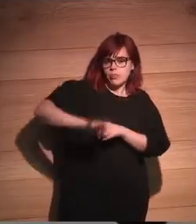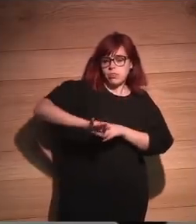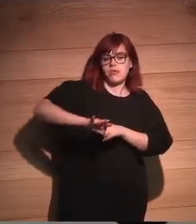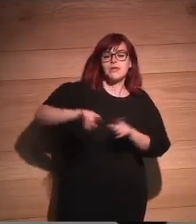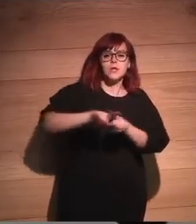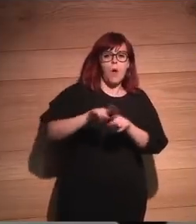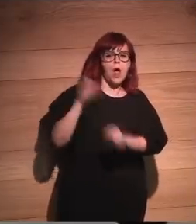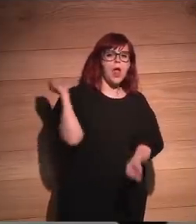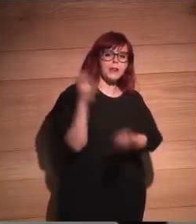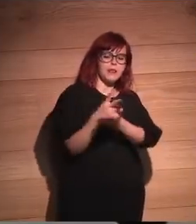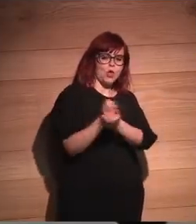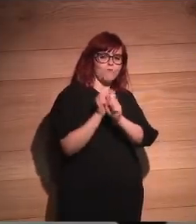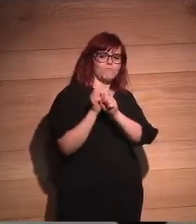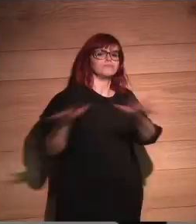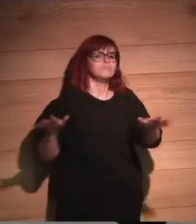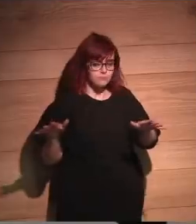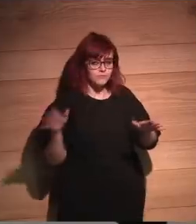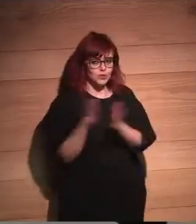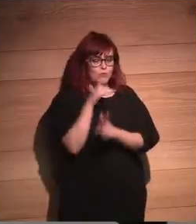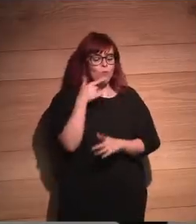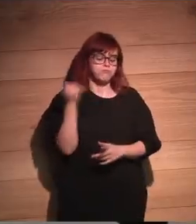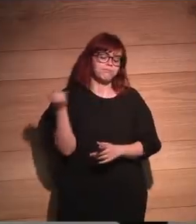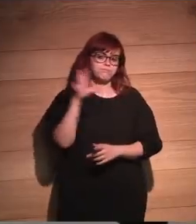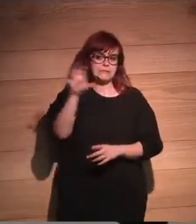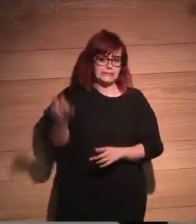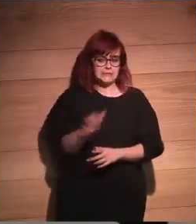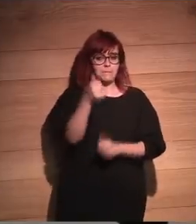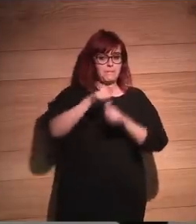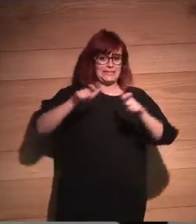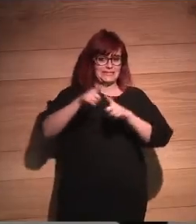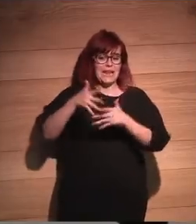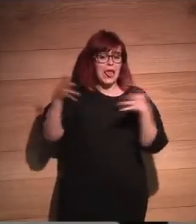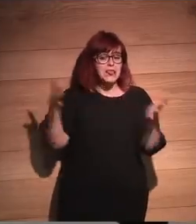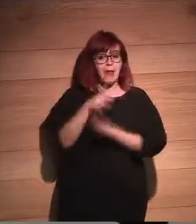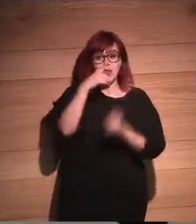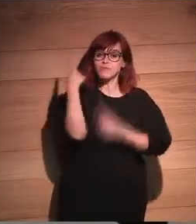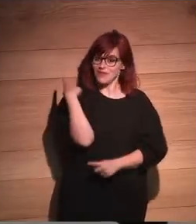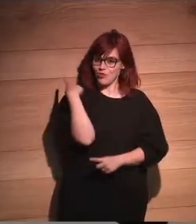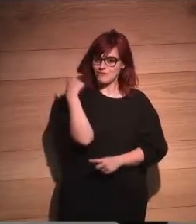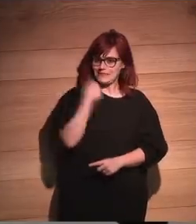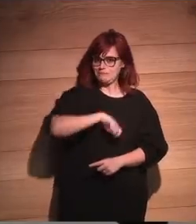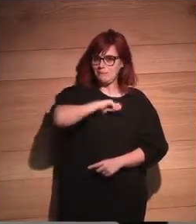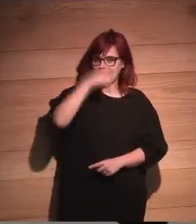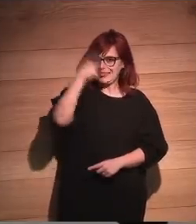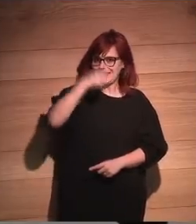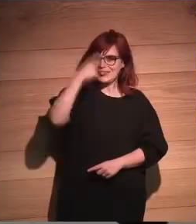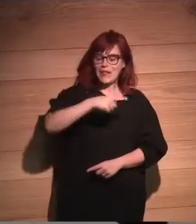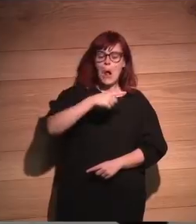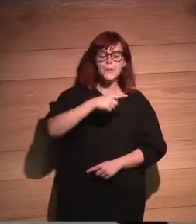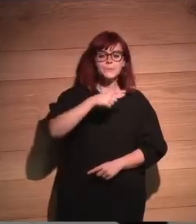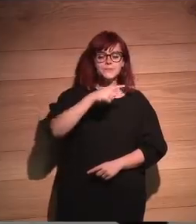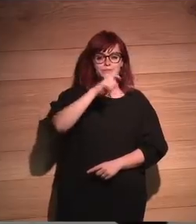plantear desafíos a las grandes potencias. En España, el año pasado,